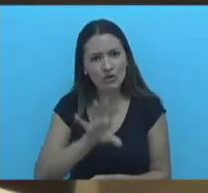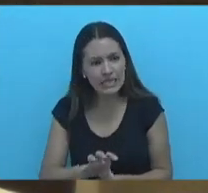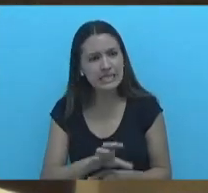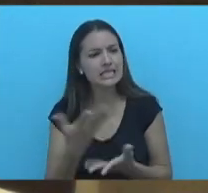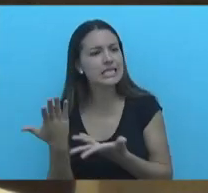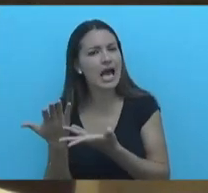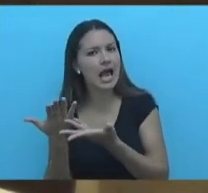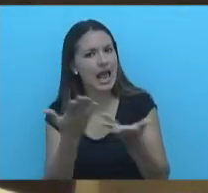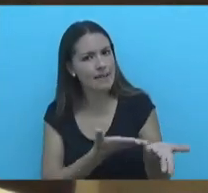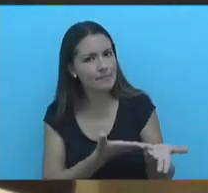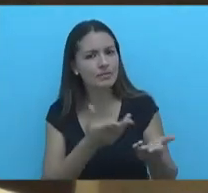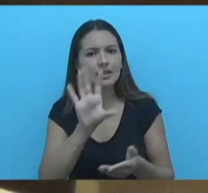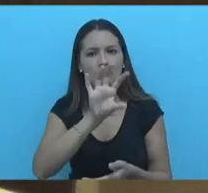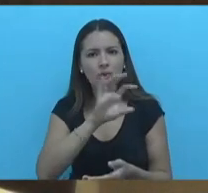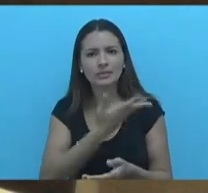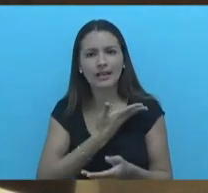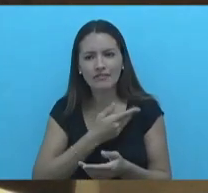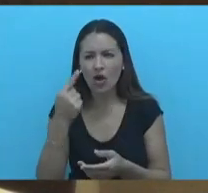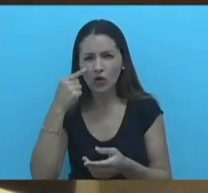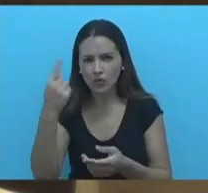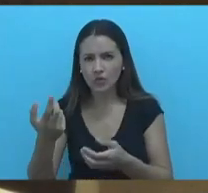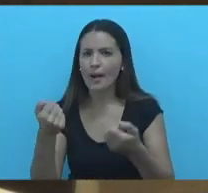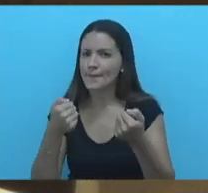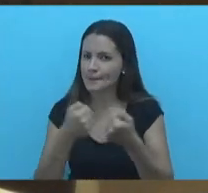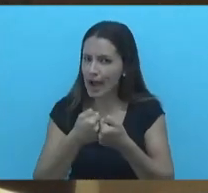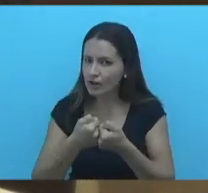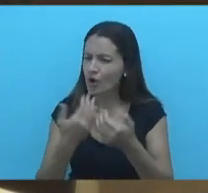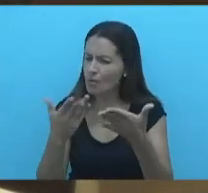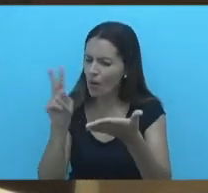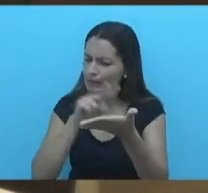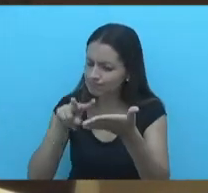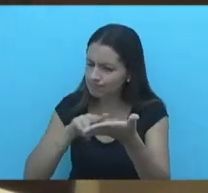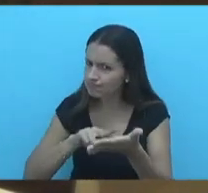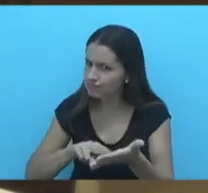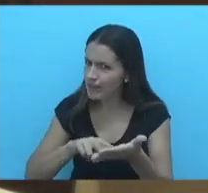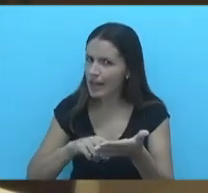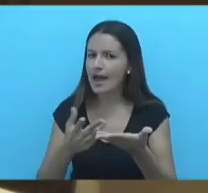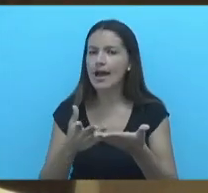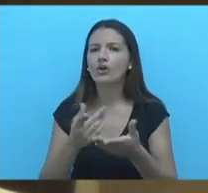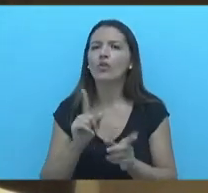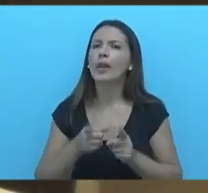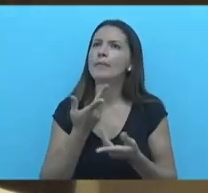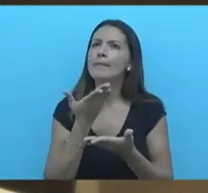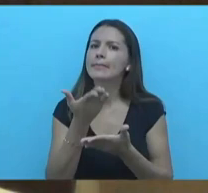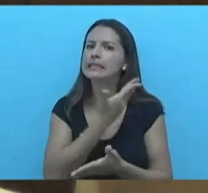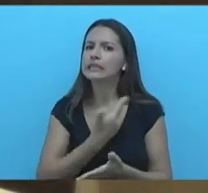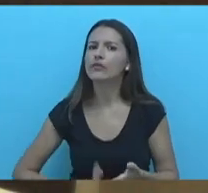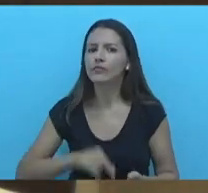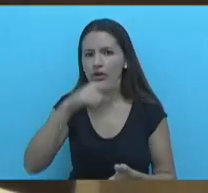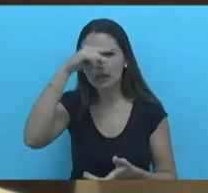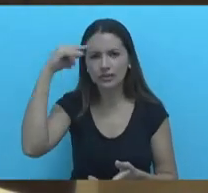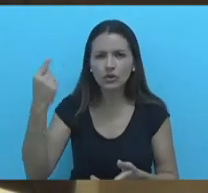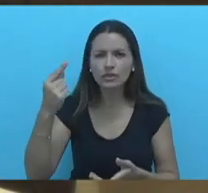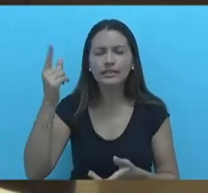productivo a conocer la letra chica del acuerdo que se está proponiendo y exhortar al gobierno nacional en el cual piense en